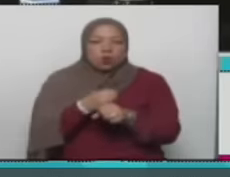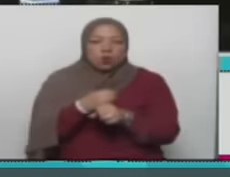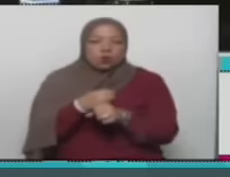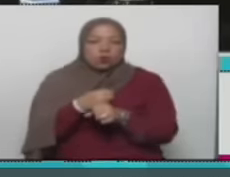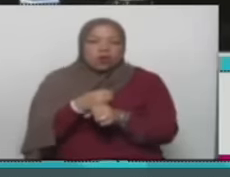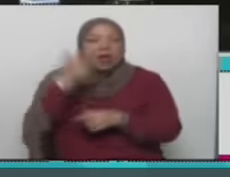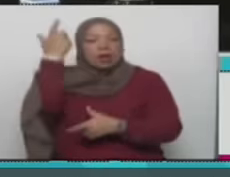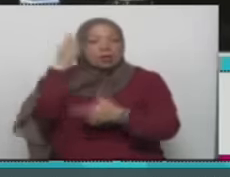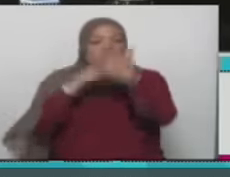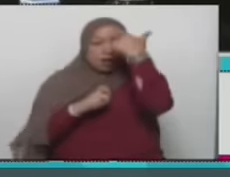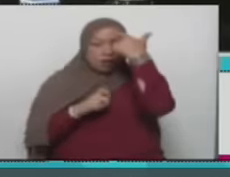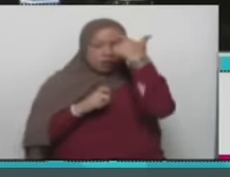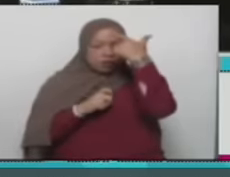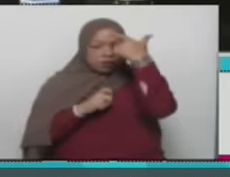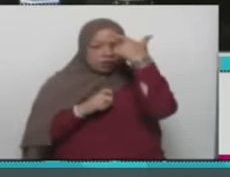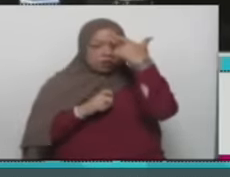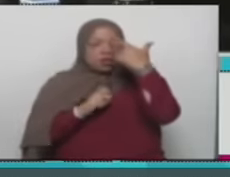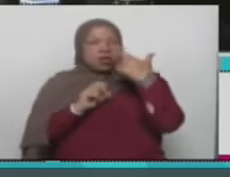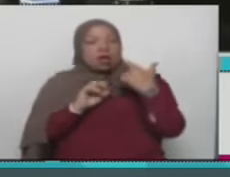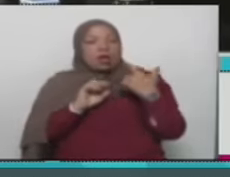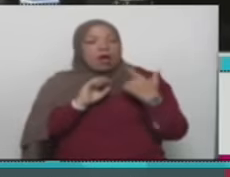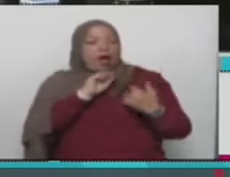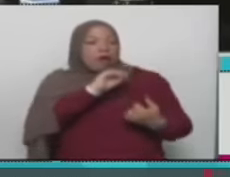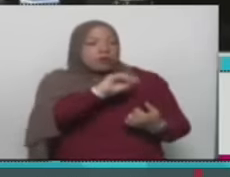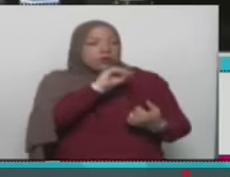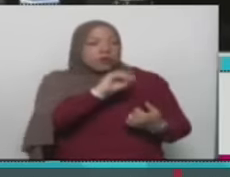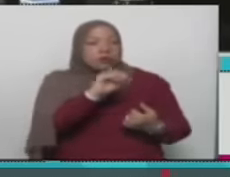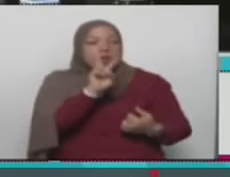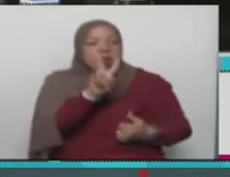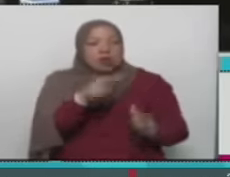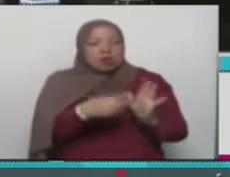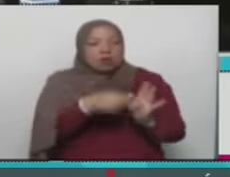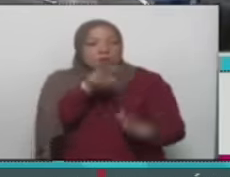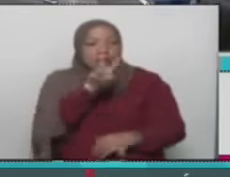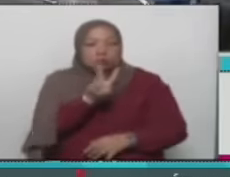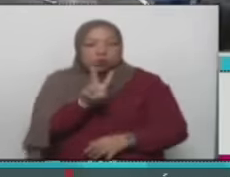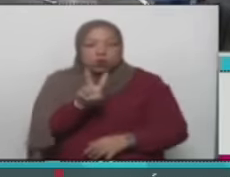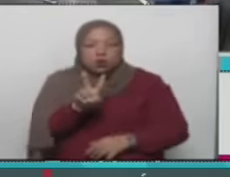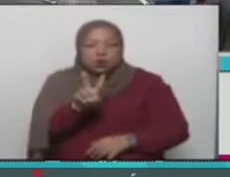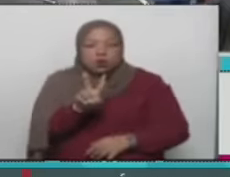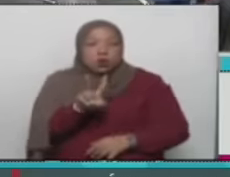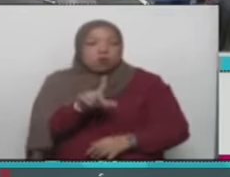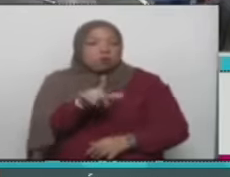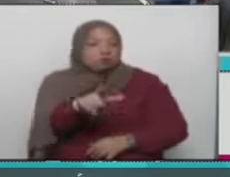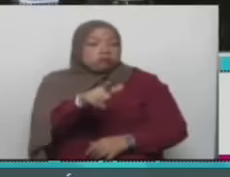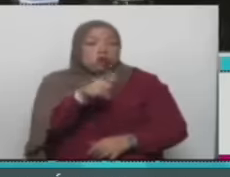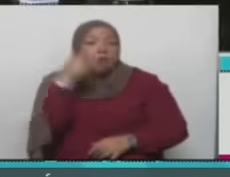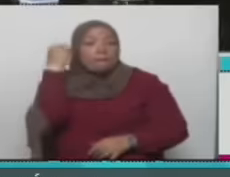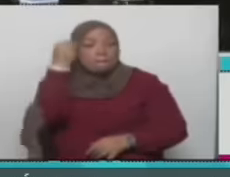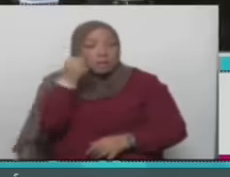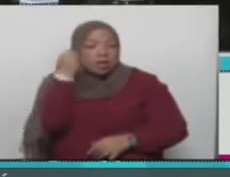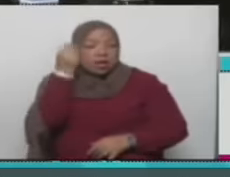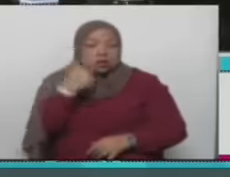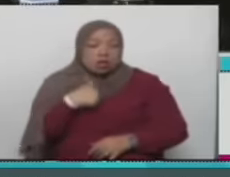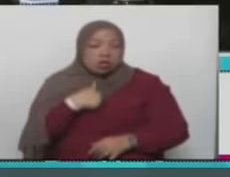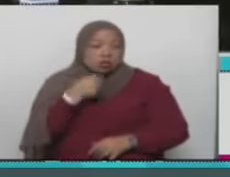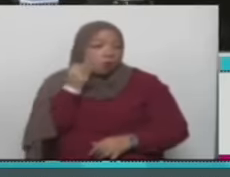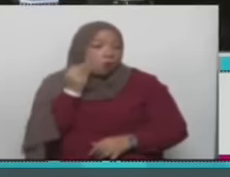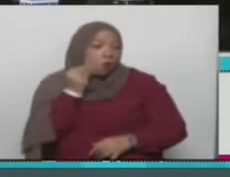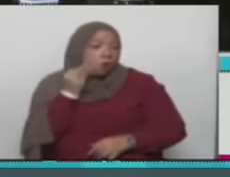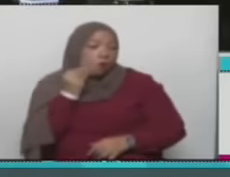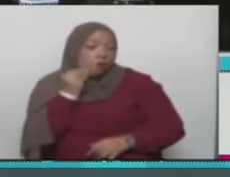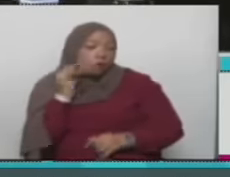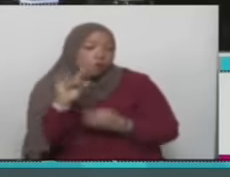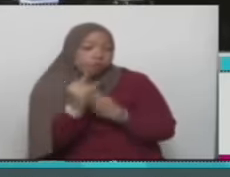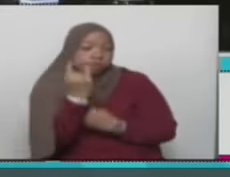lo que Chávez les dijo a ellos en el 2002. No subestimen, no me subestimen. Decía